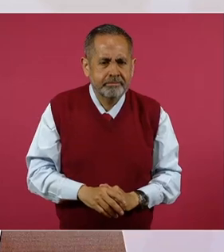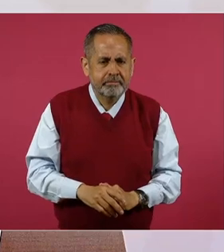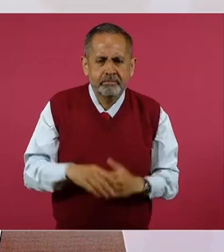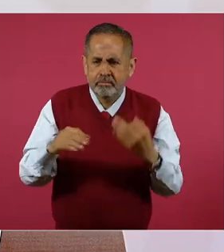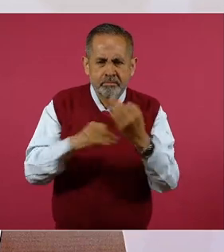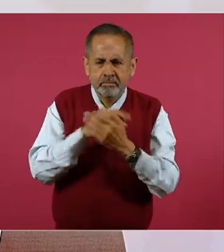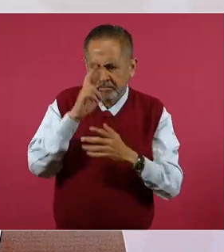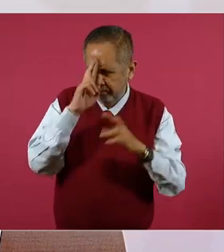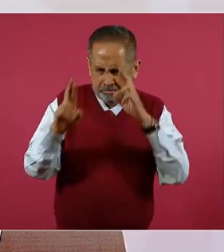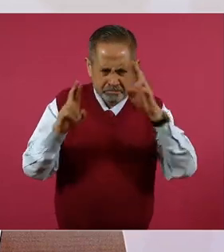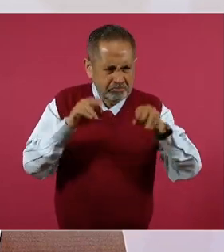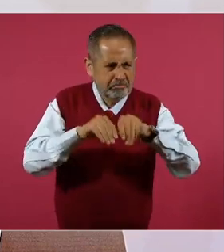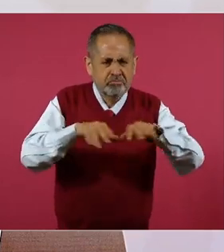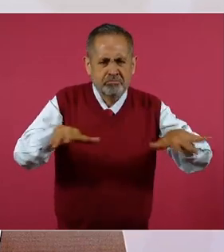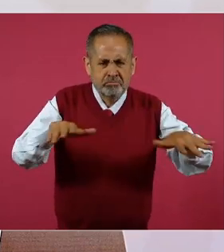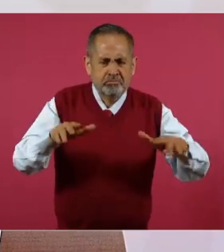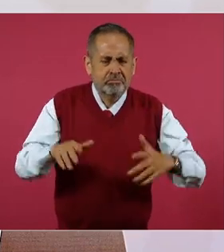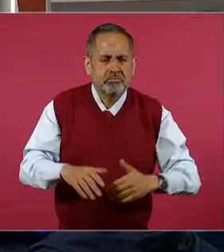respetar a todos